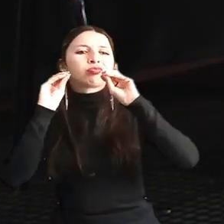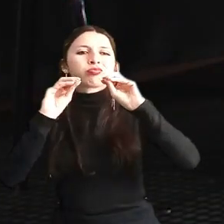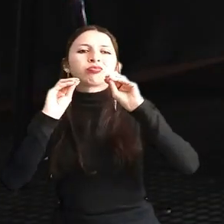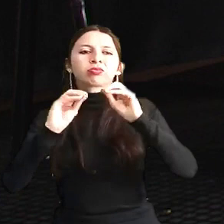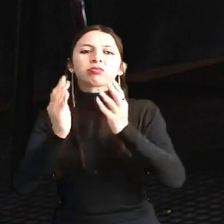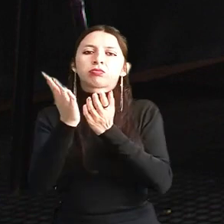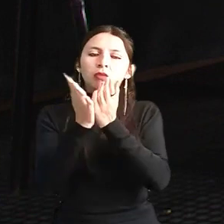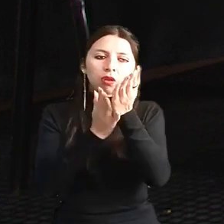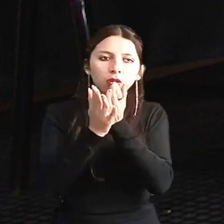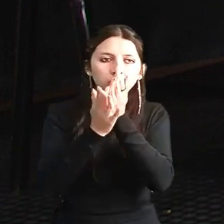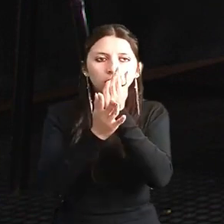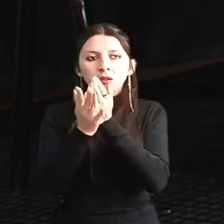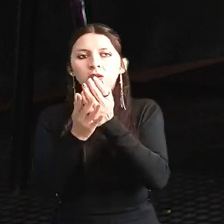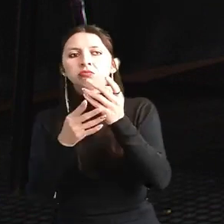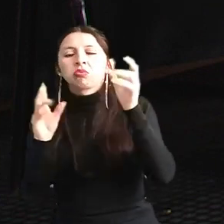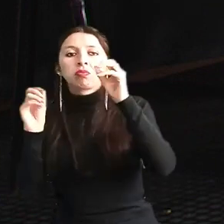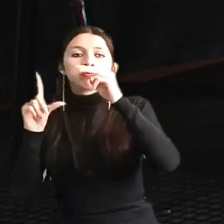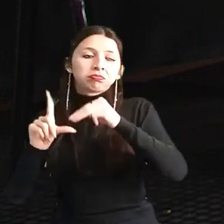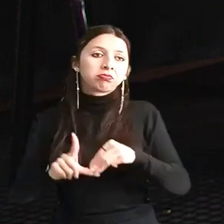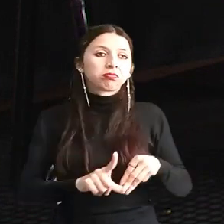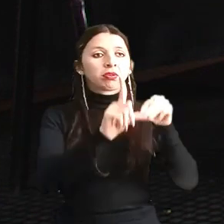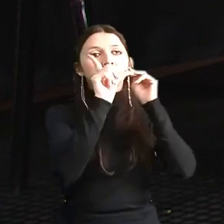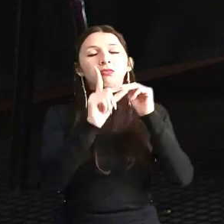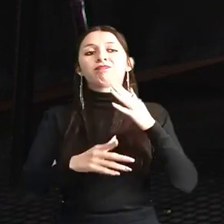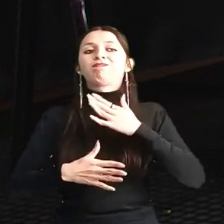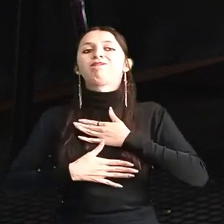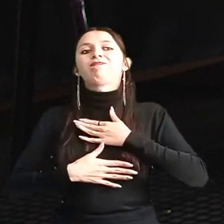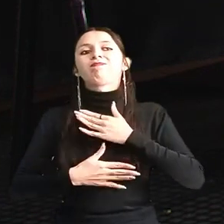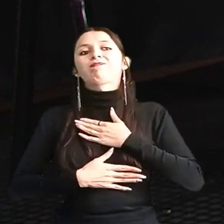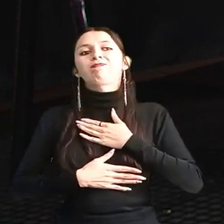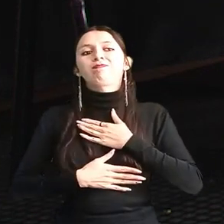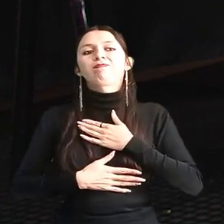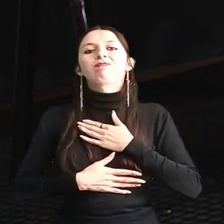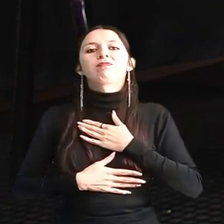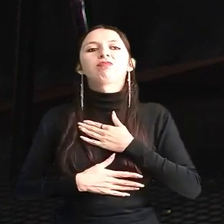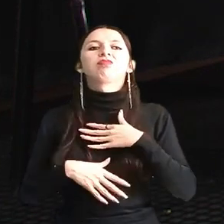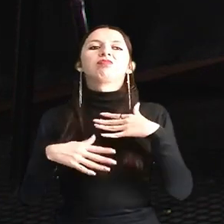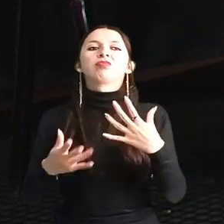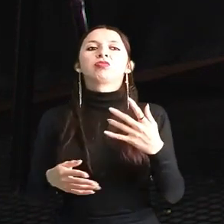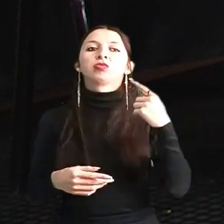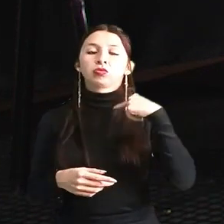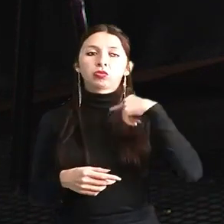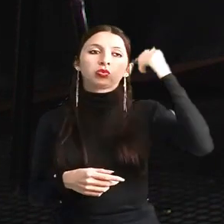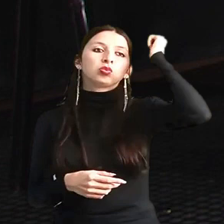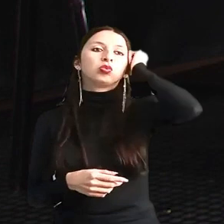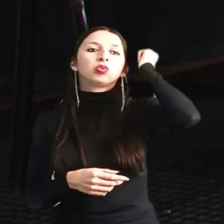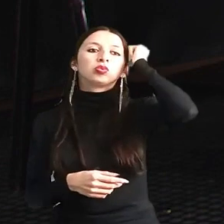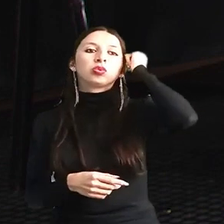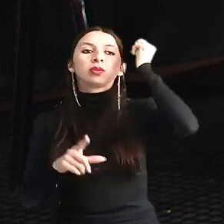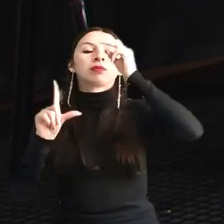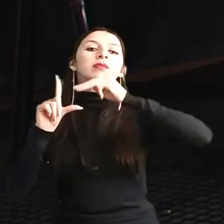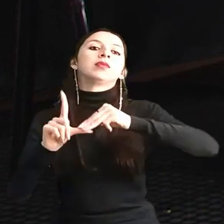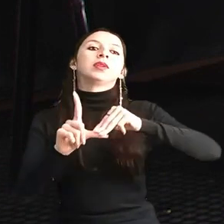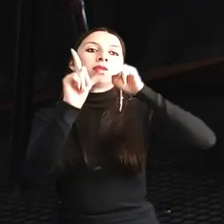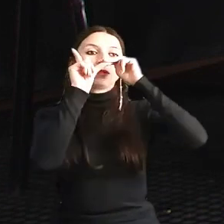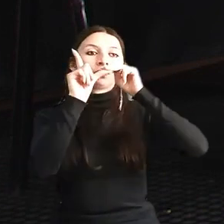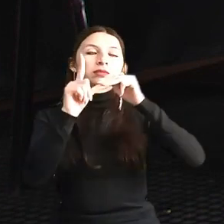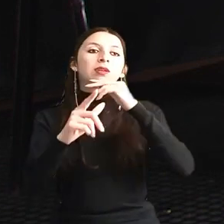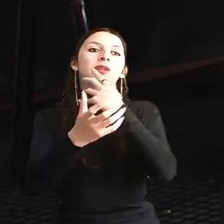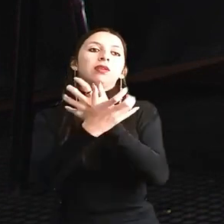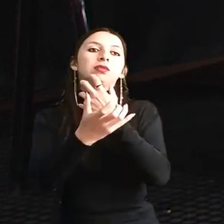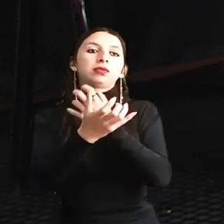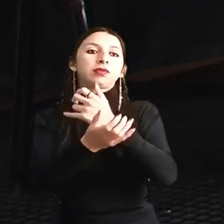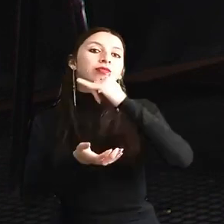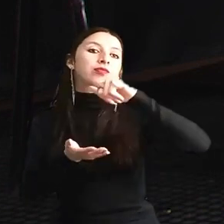ejercicios de formación tanto a nivel de pregrado como a nivel de posgrado en mi caso pues particular yo participo en el